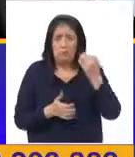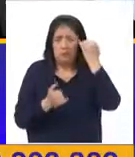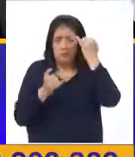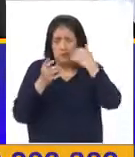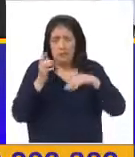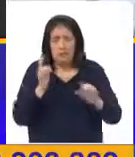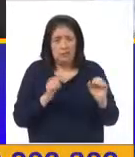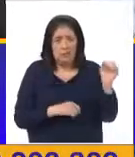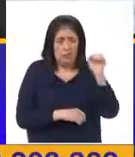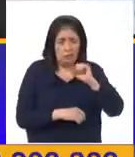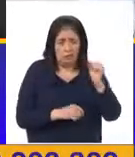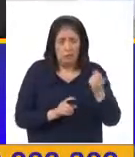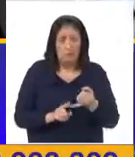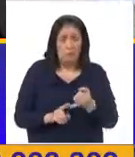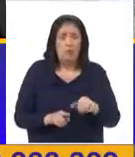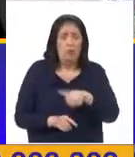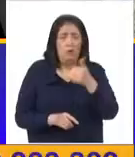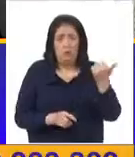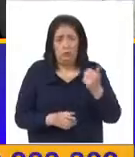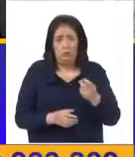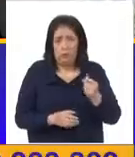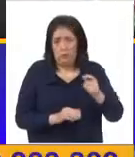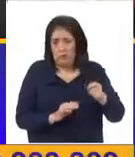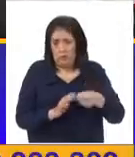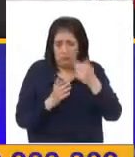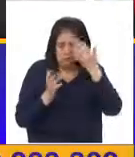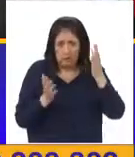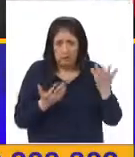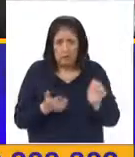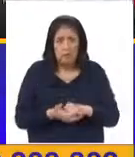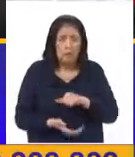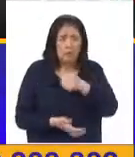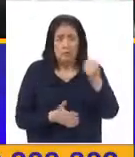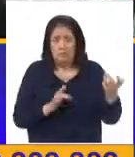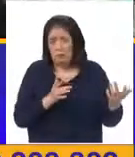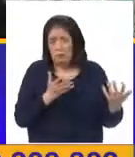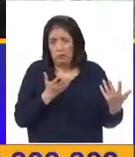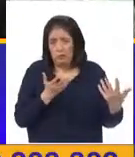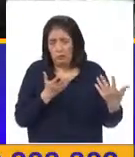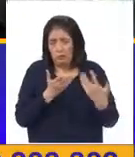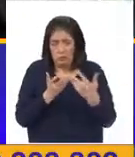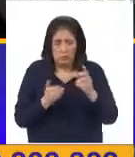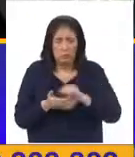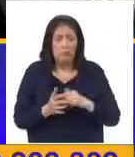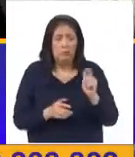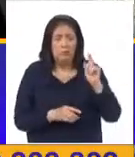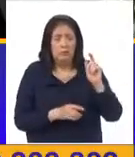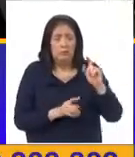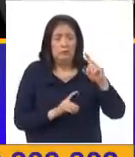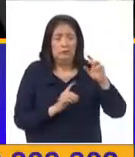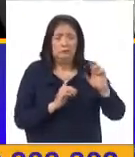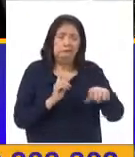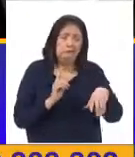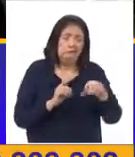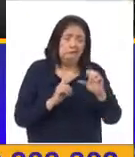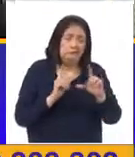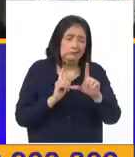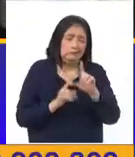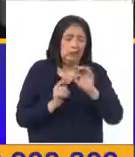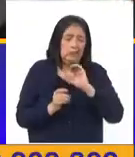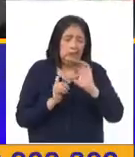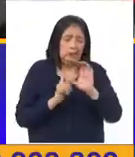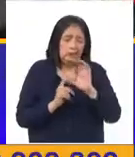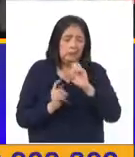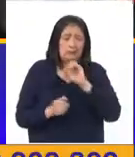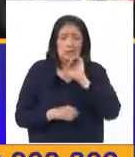terrorismo, otro por lavado de dinero y otro por vinculación con el terrorismo, porque él hablaba por teléfono y decía, pídenle